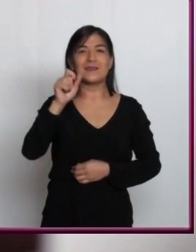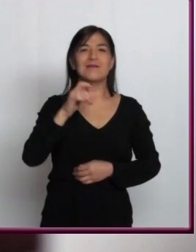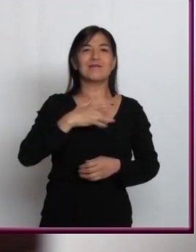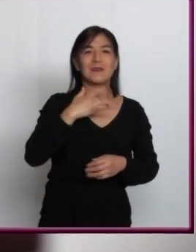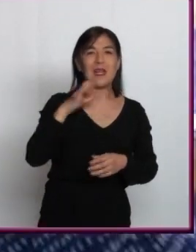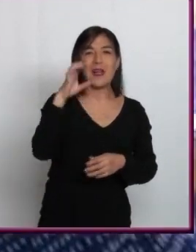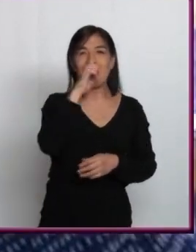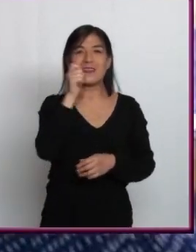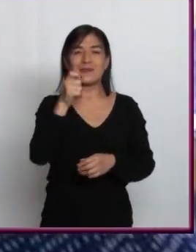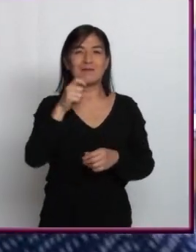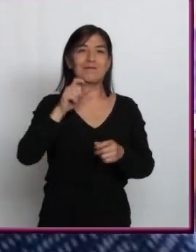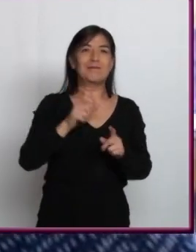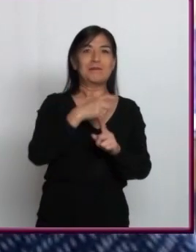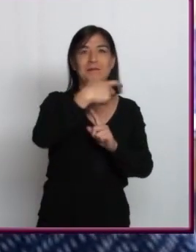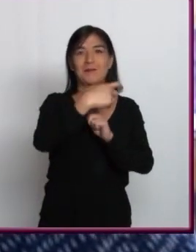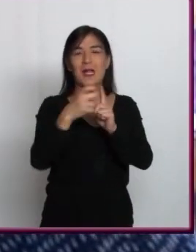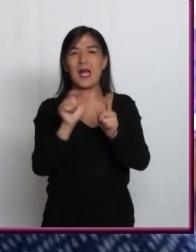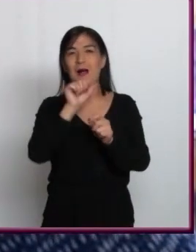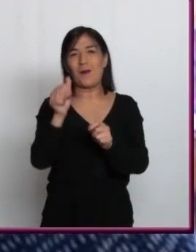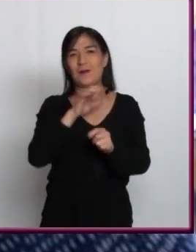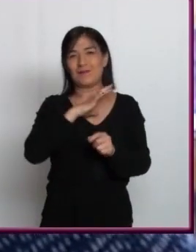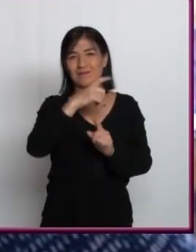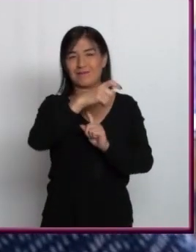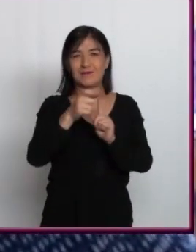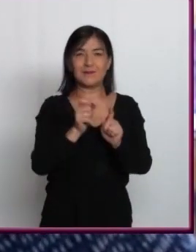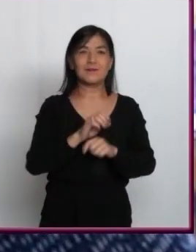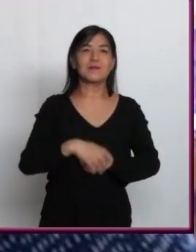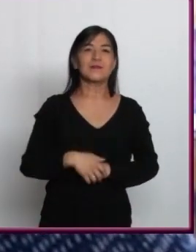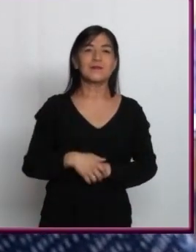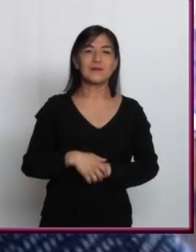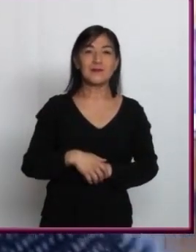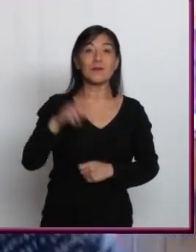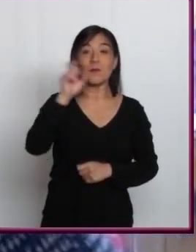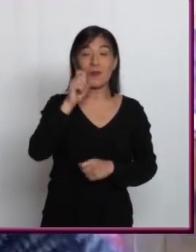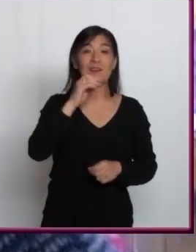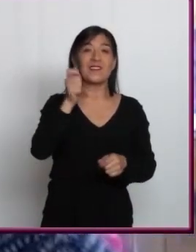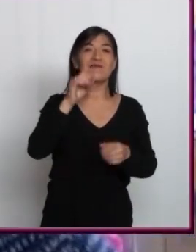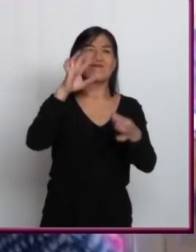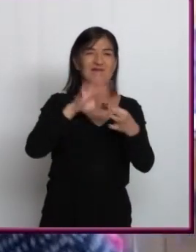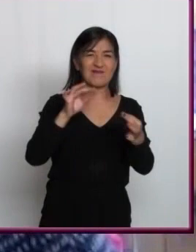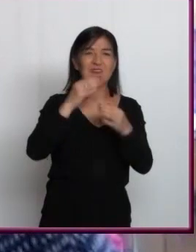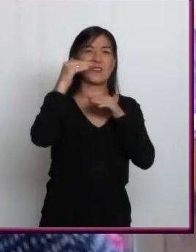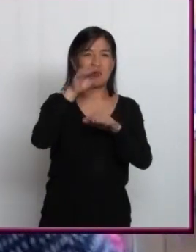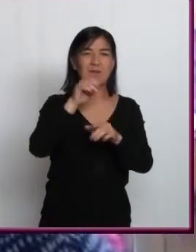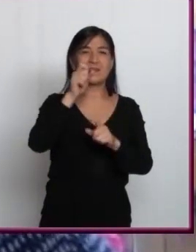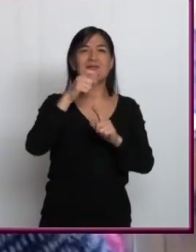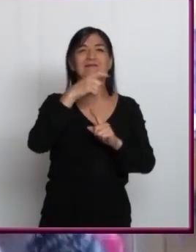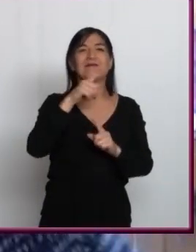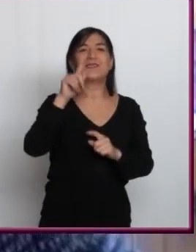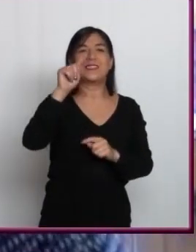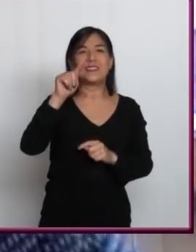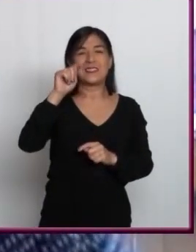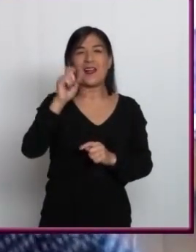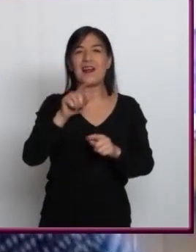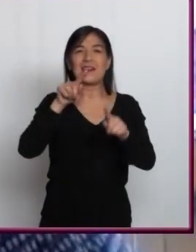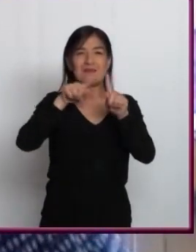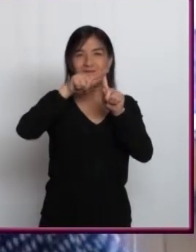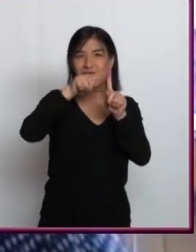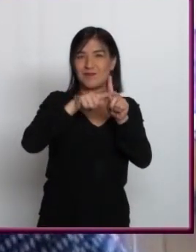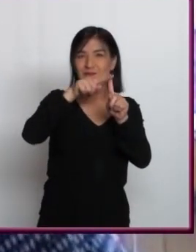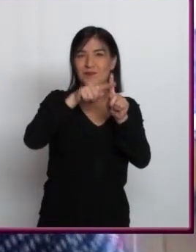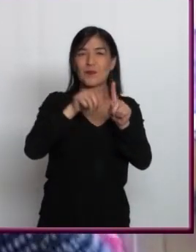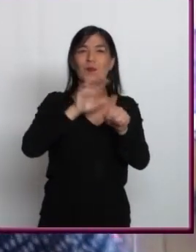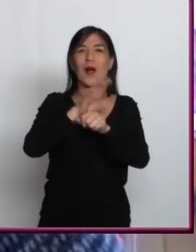exoplanetas. Cuando hablamos de la temperatura de los exoplanetas, típicamente estamos hablando de la temperatura